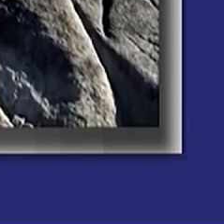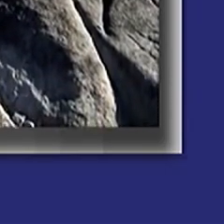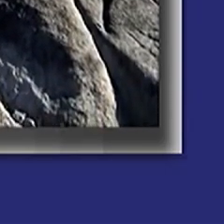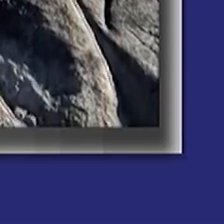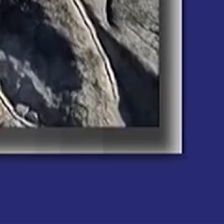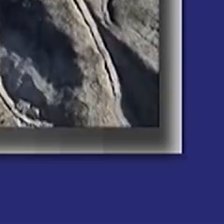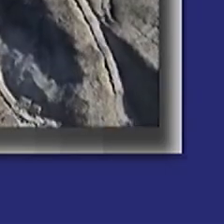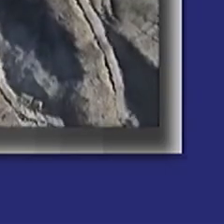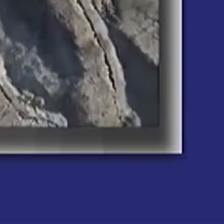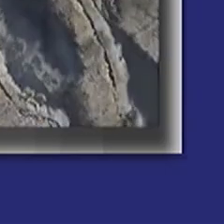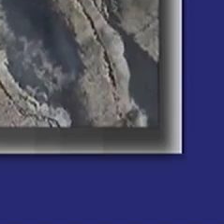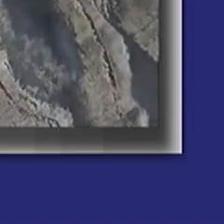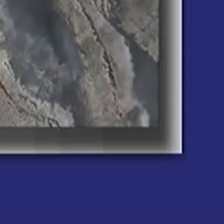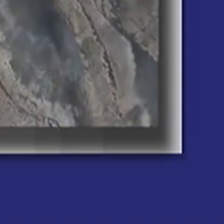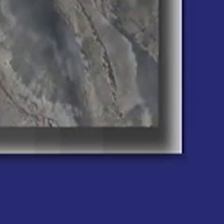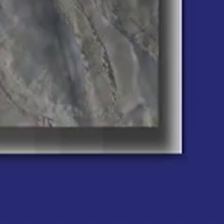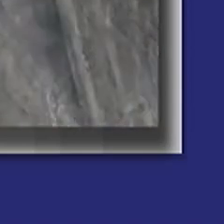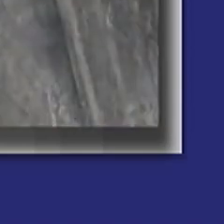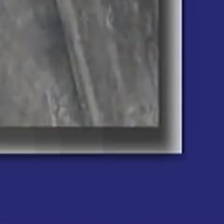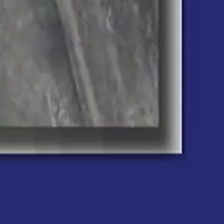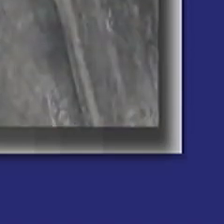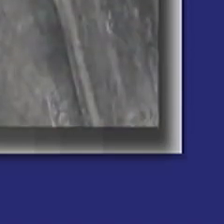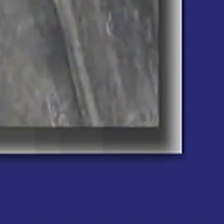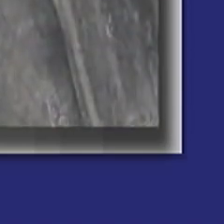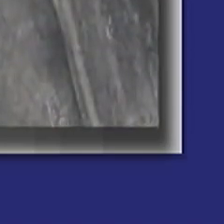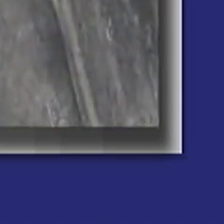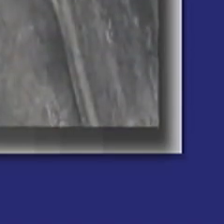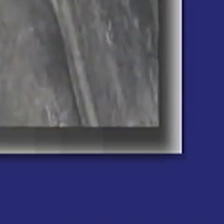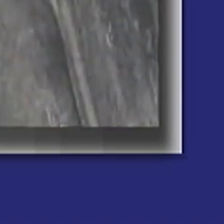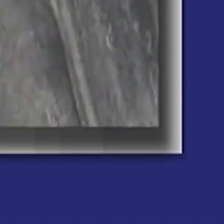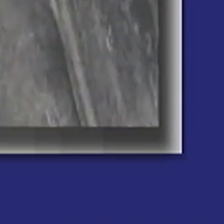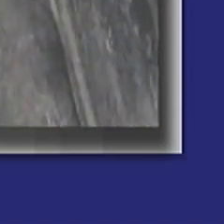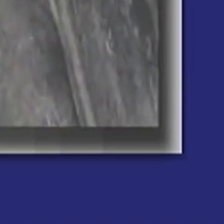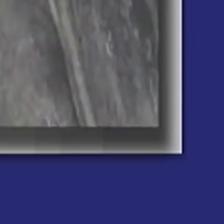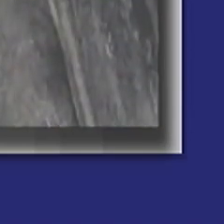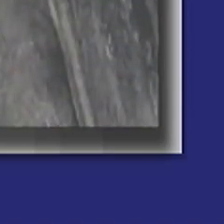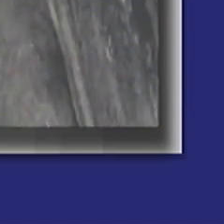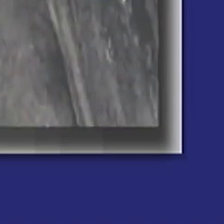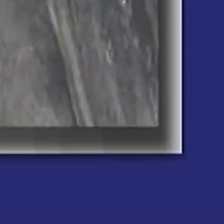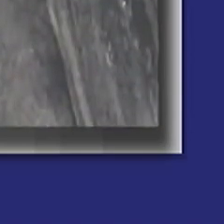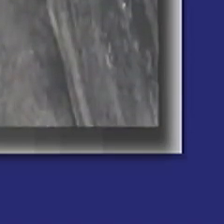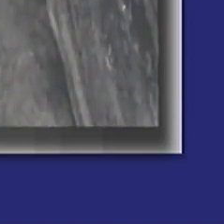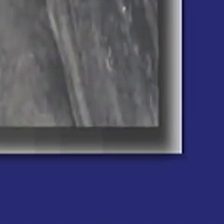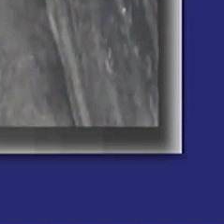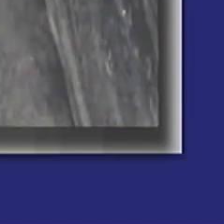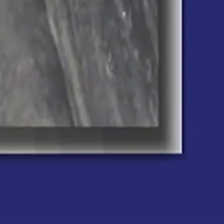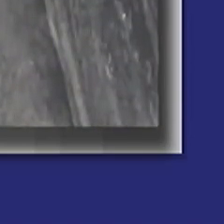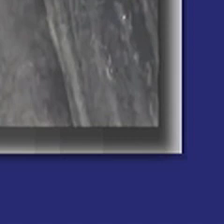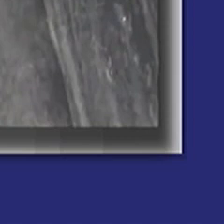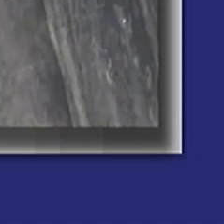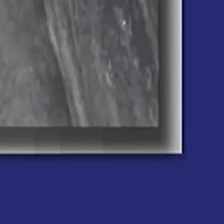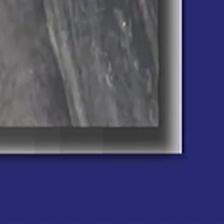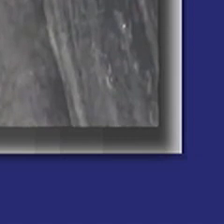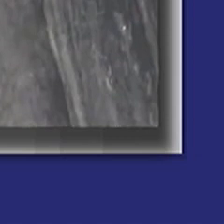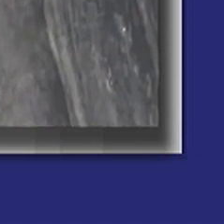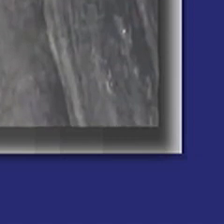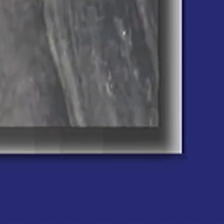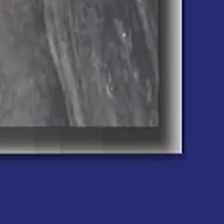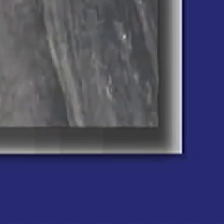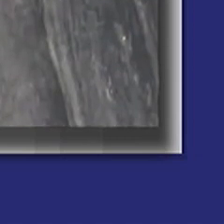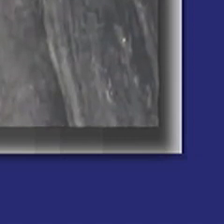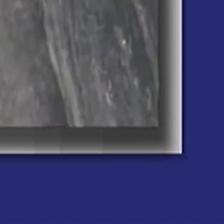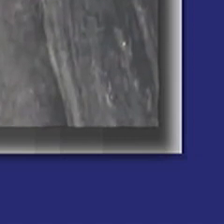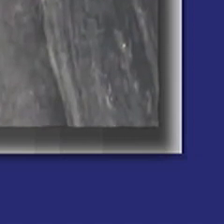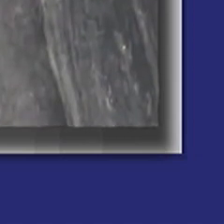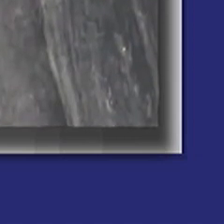Los grabados, petroglifos, se encuentran en el área de raudales de Atures, en el río Orinoco, y tienen alrededor de